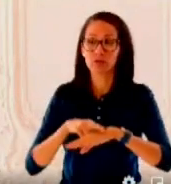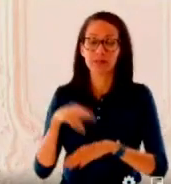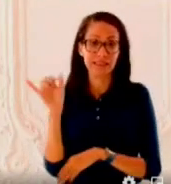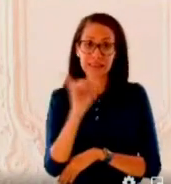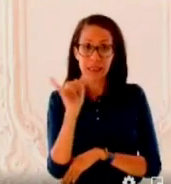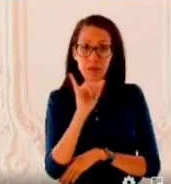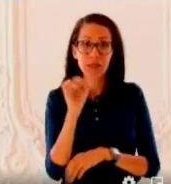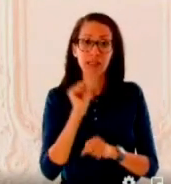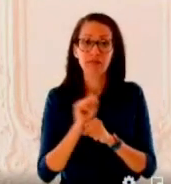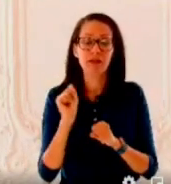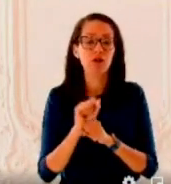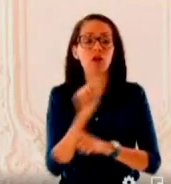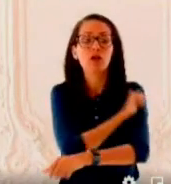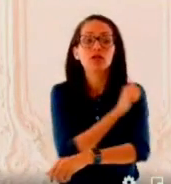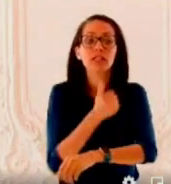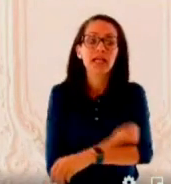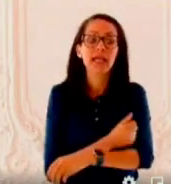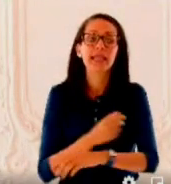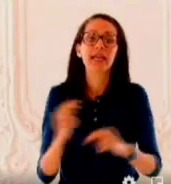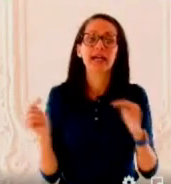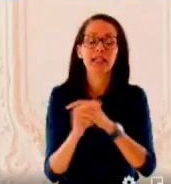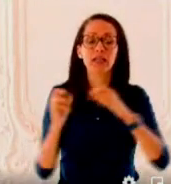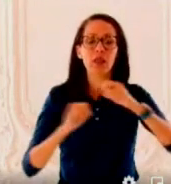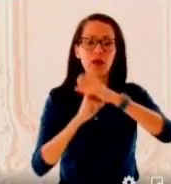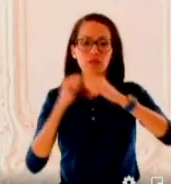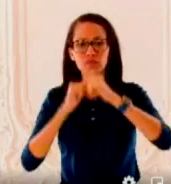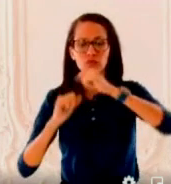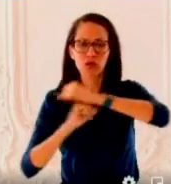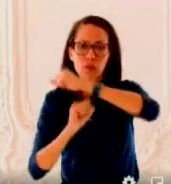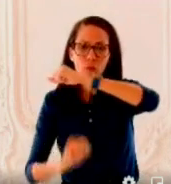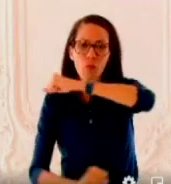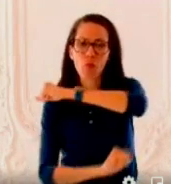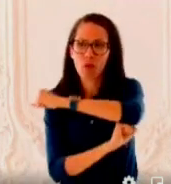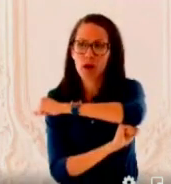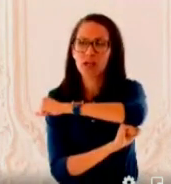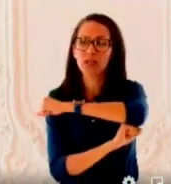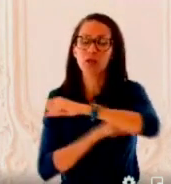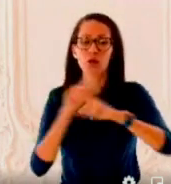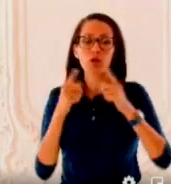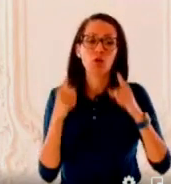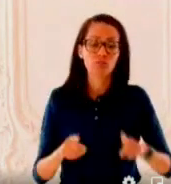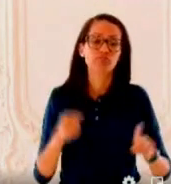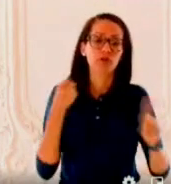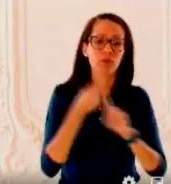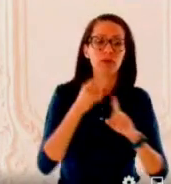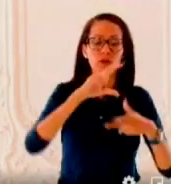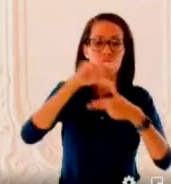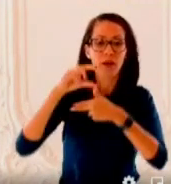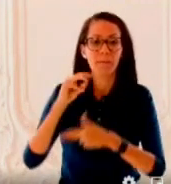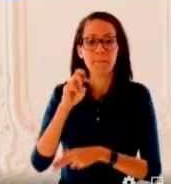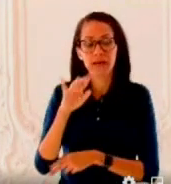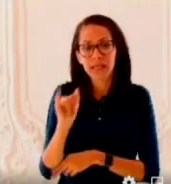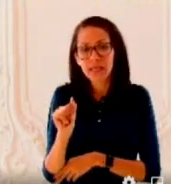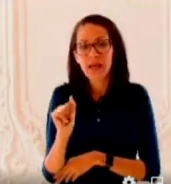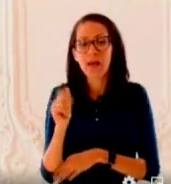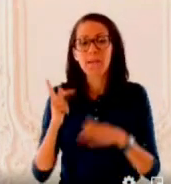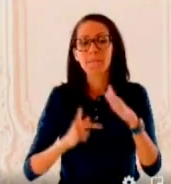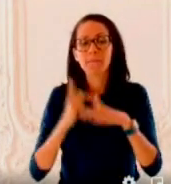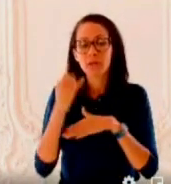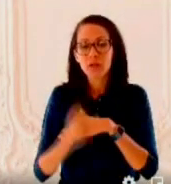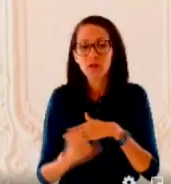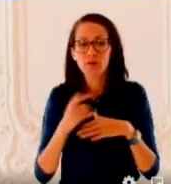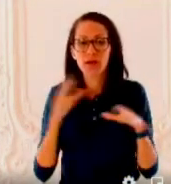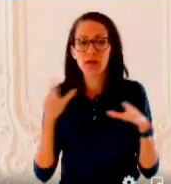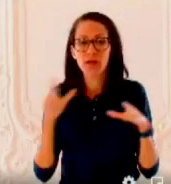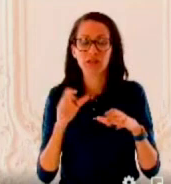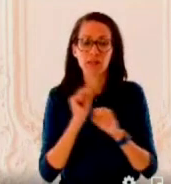trabajado con la Autoridad de Carreteras en mantenimiento de puentes, en cuando hubo el huracán María, proyectos que eran para atender los